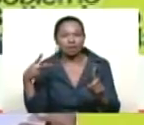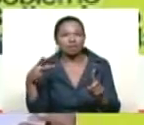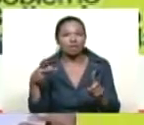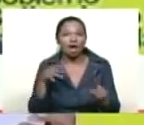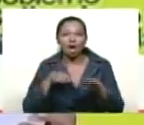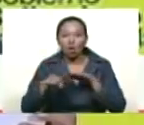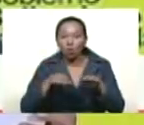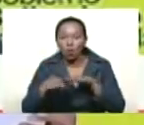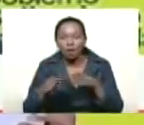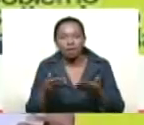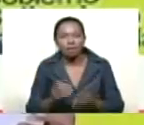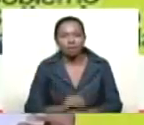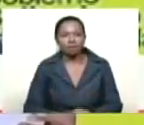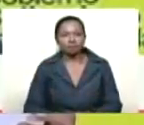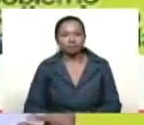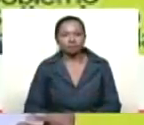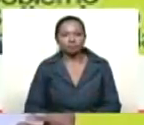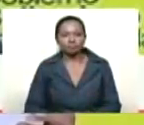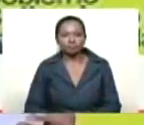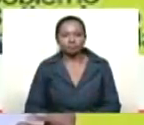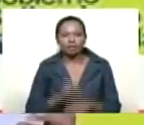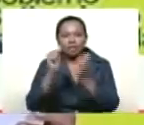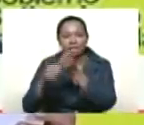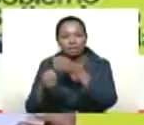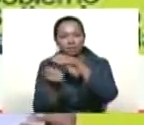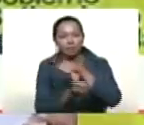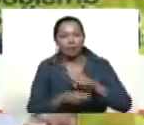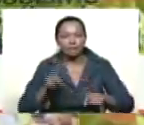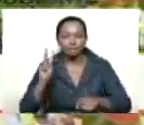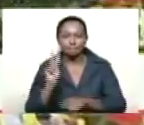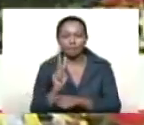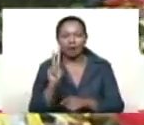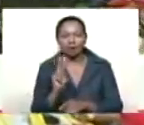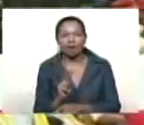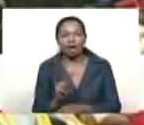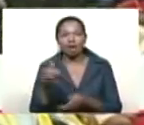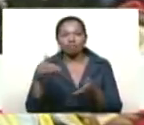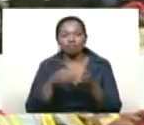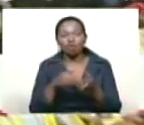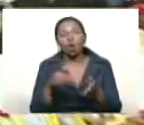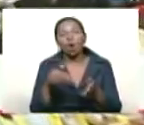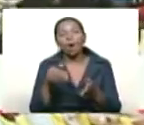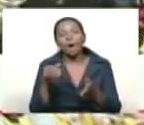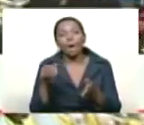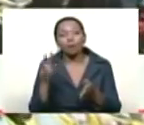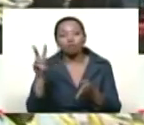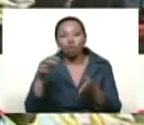Yaracuy, del Tamacuro y Vargas, 2053.